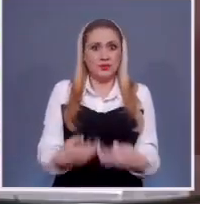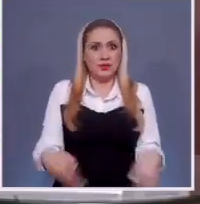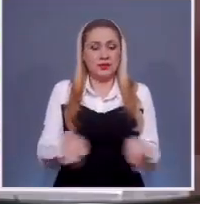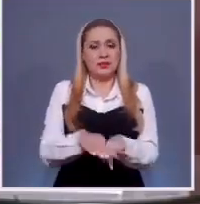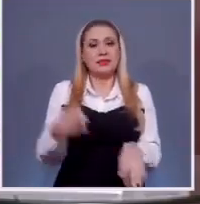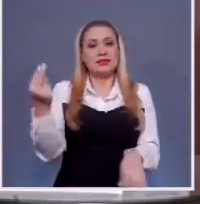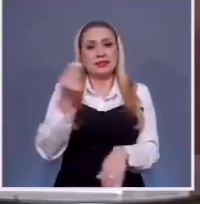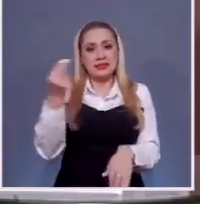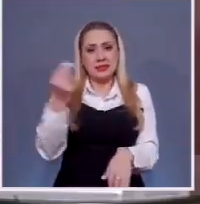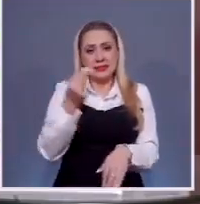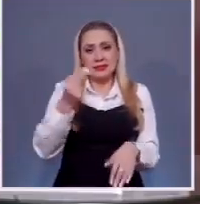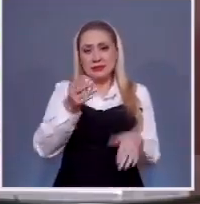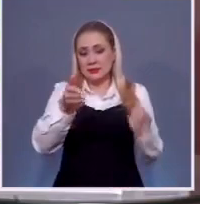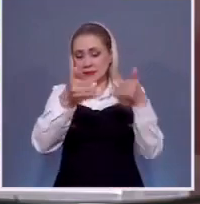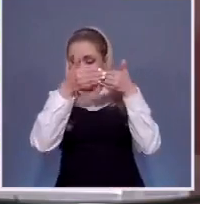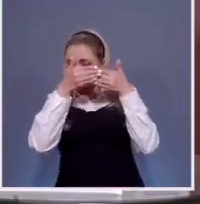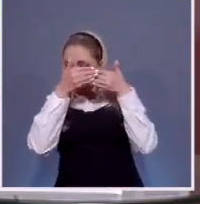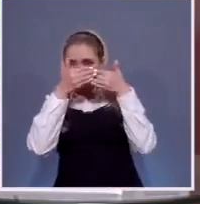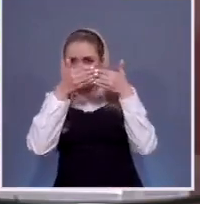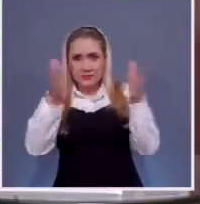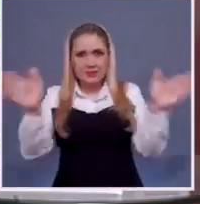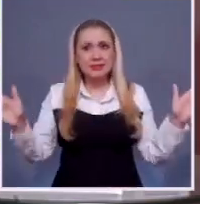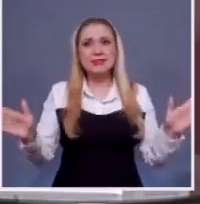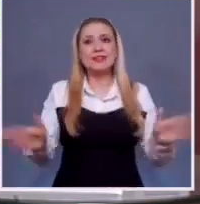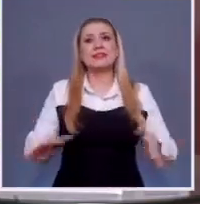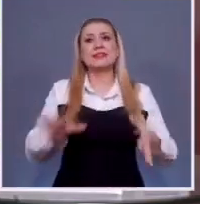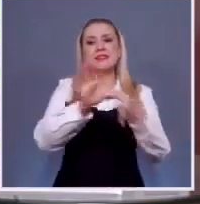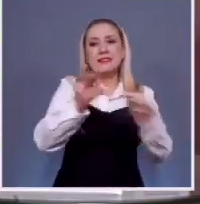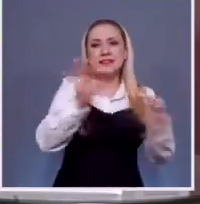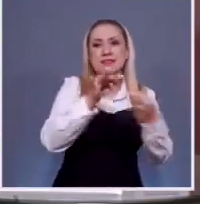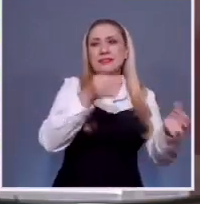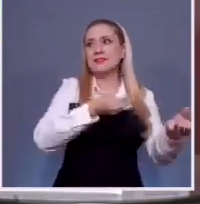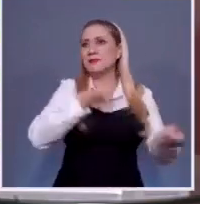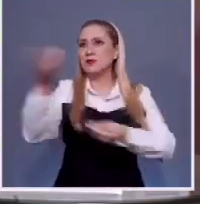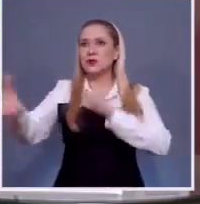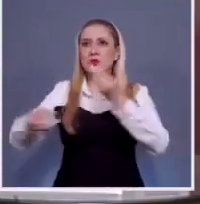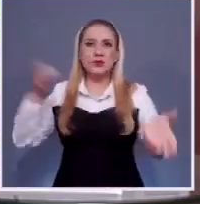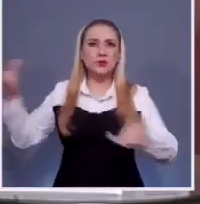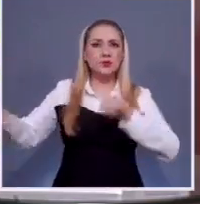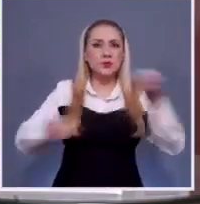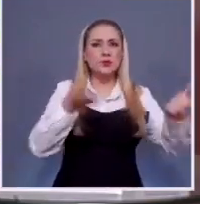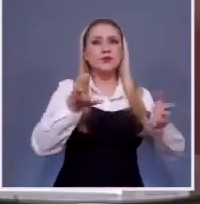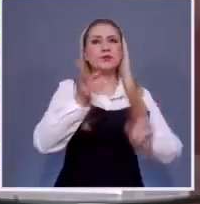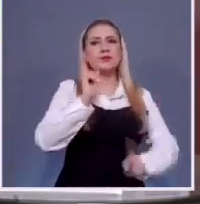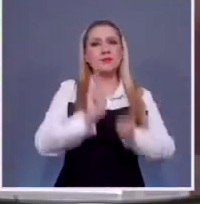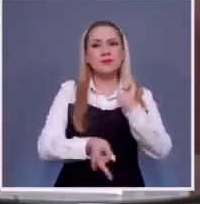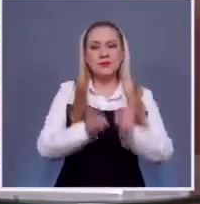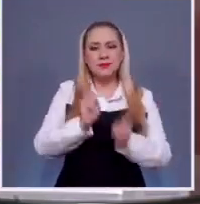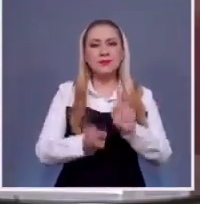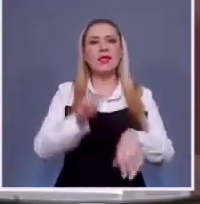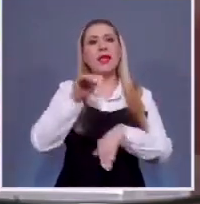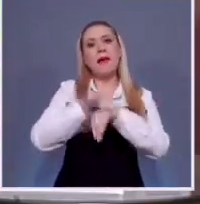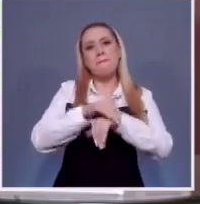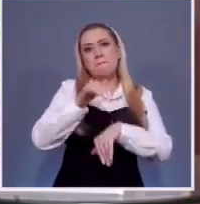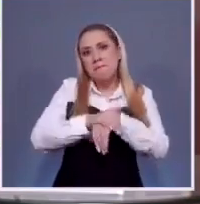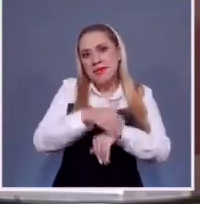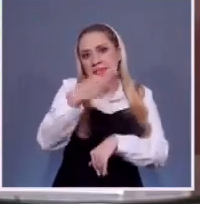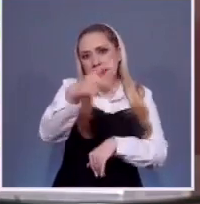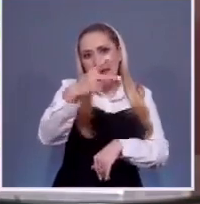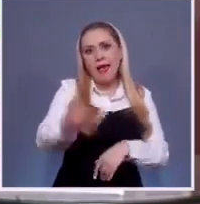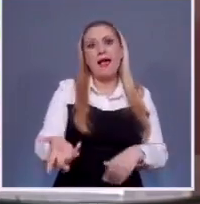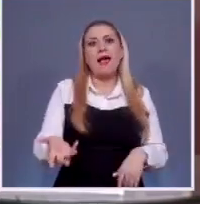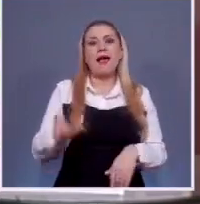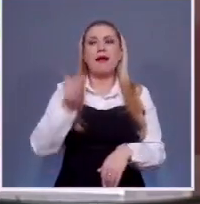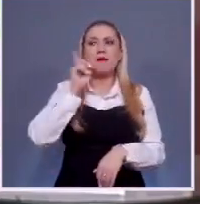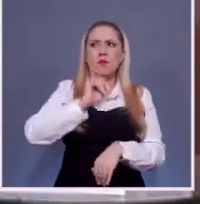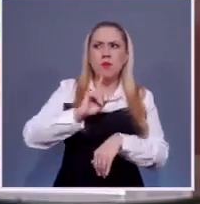resonancia y también llevar estas discusiones a otros espacios, platicarlo con nuestras amigas, con nuestros amigos, con nuestras parejas,